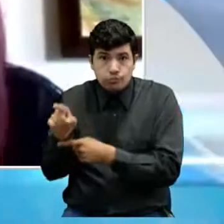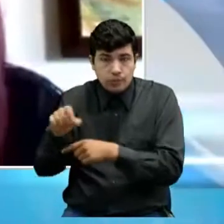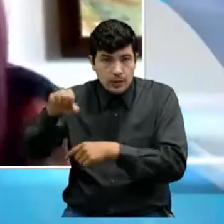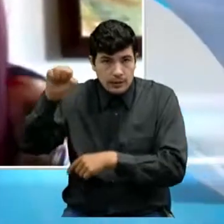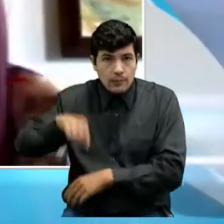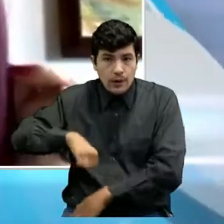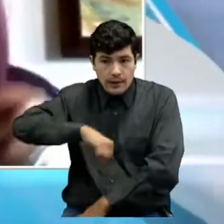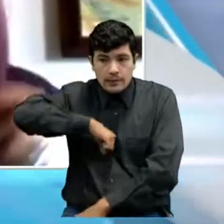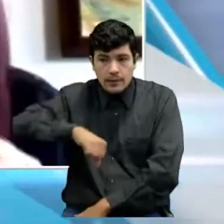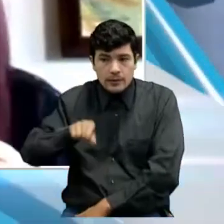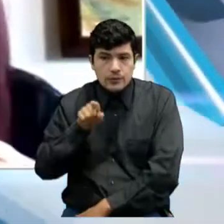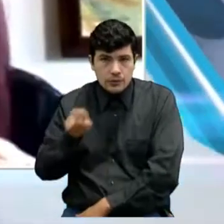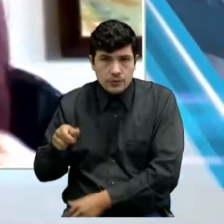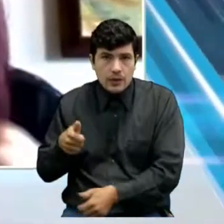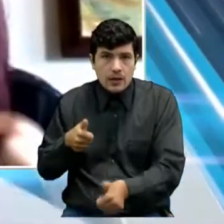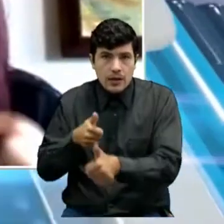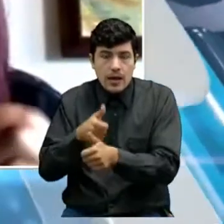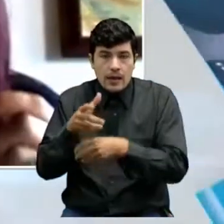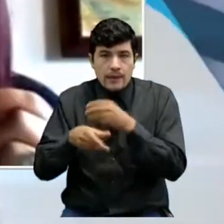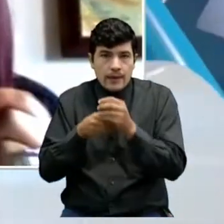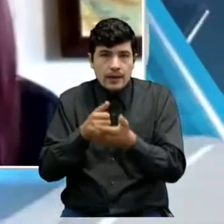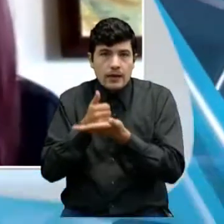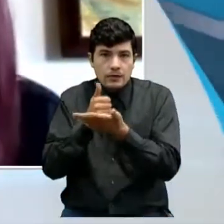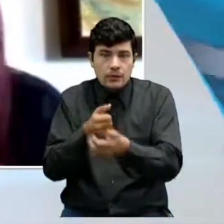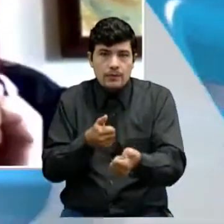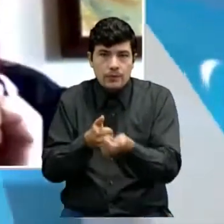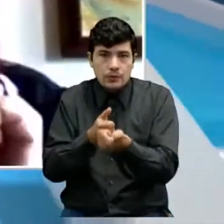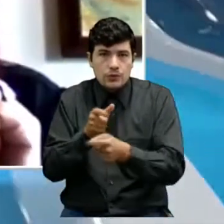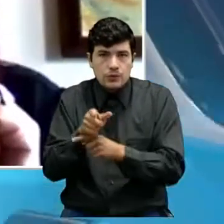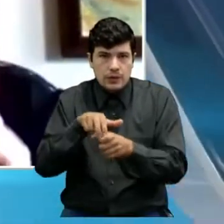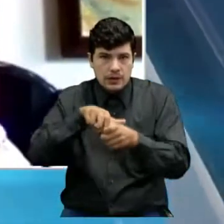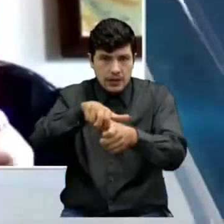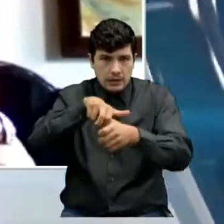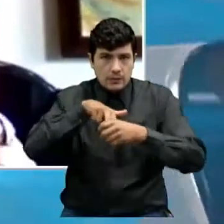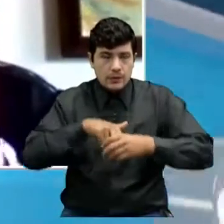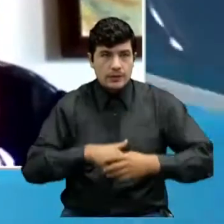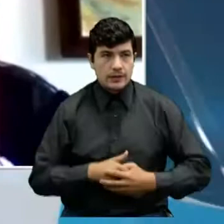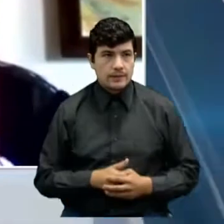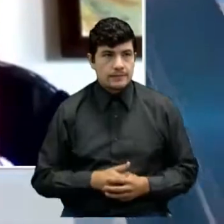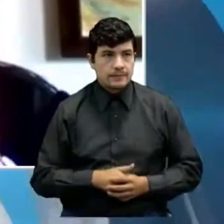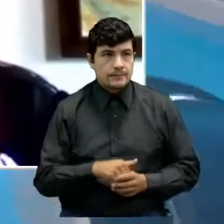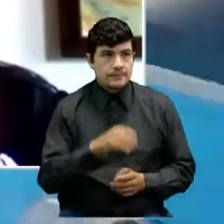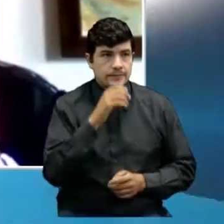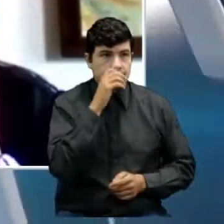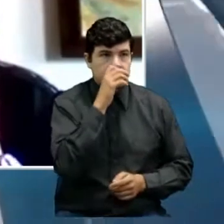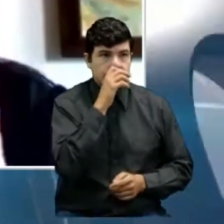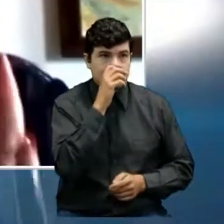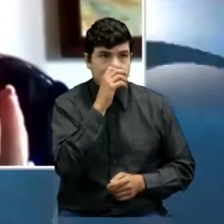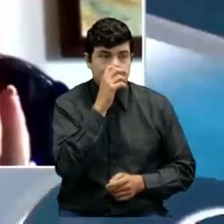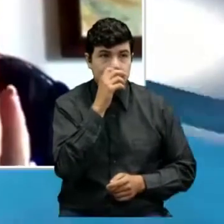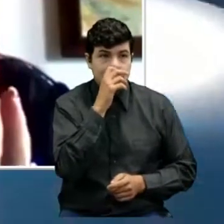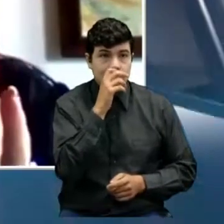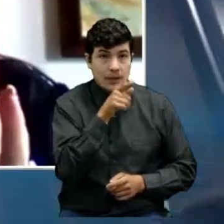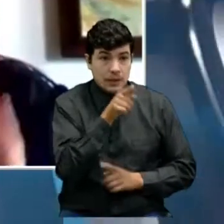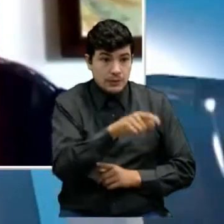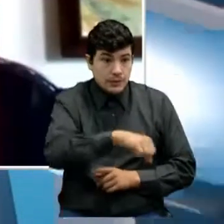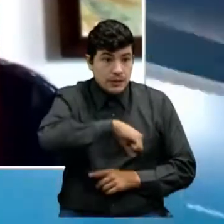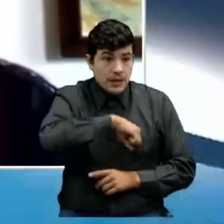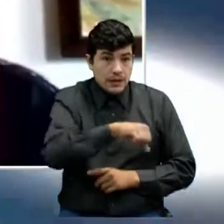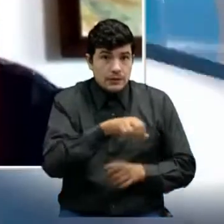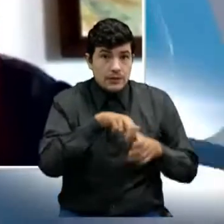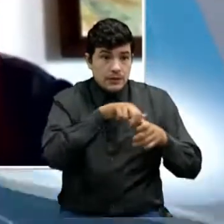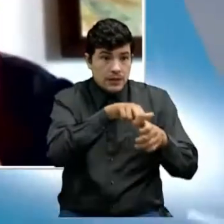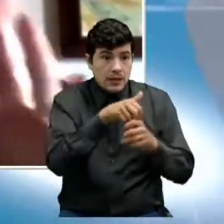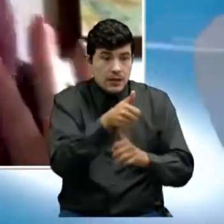tienen derecho al auxilio de transporte. Cuando ganan hasta 2 salarios mínimos, como tienen derecho al auxilio de